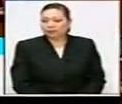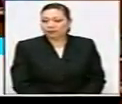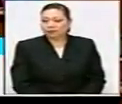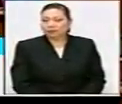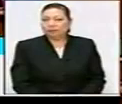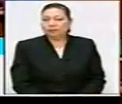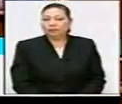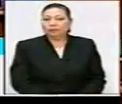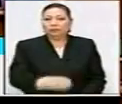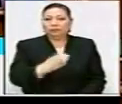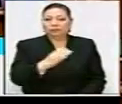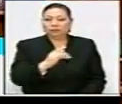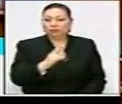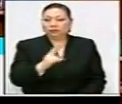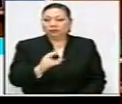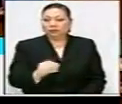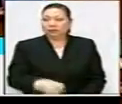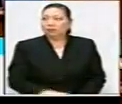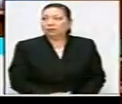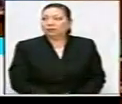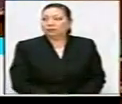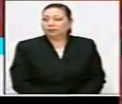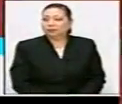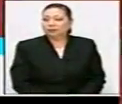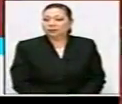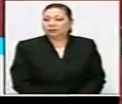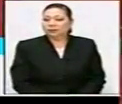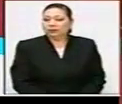congresista Curro, por alusión.